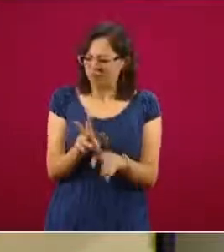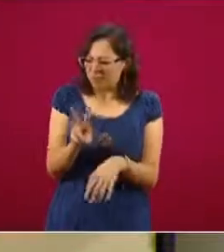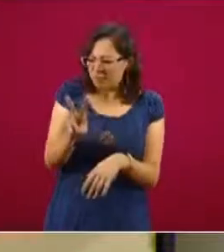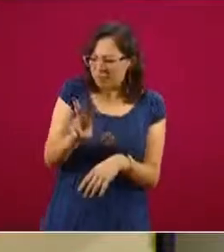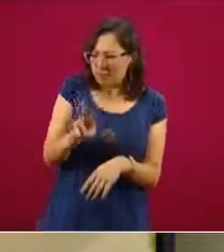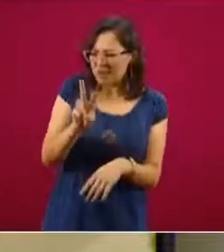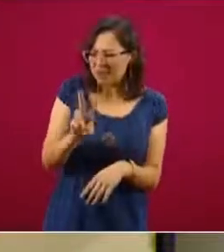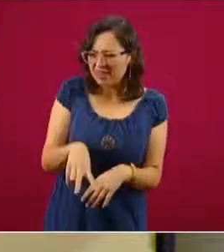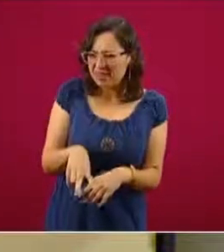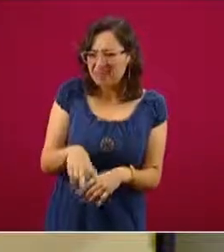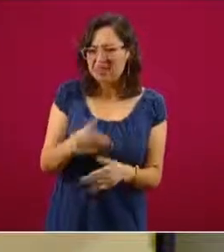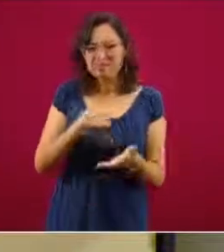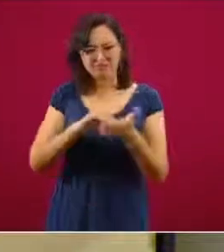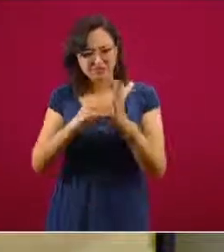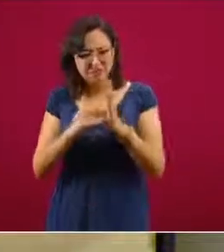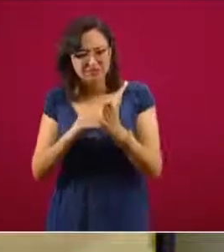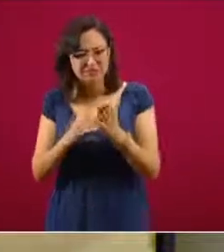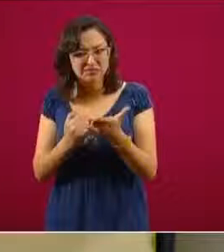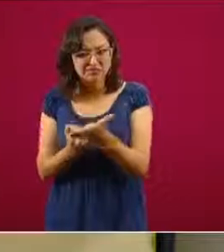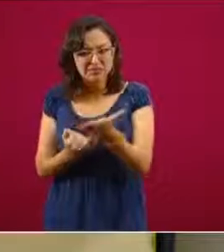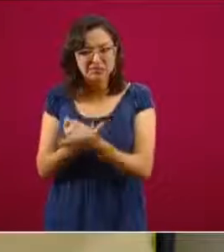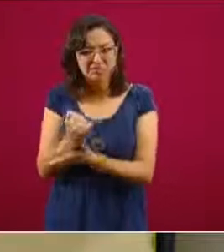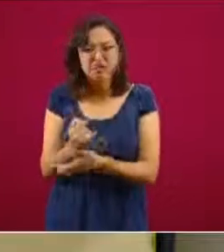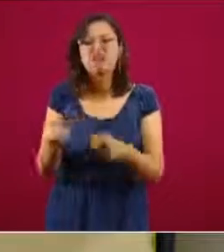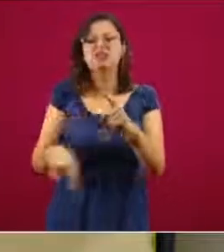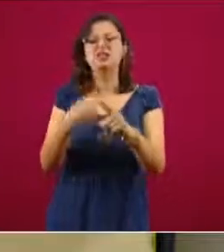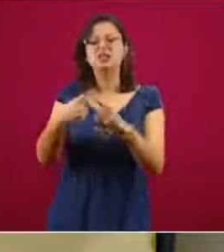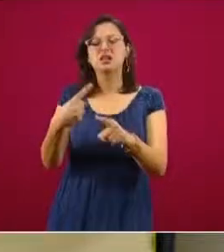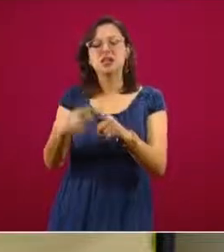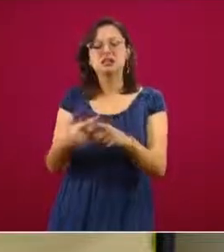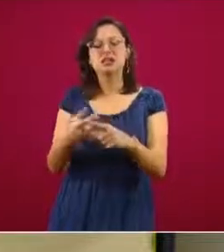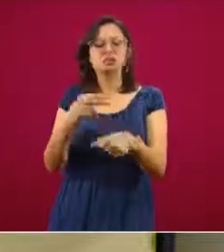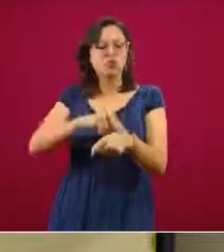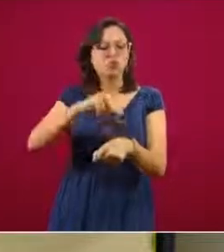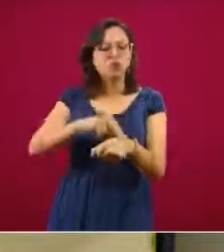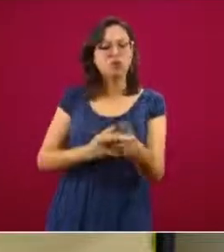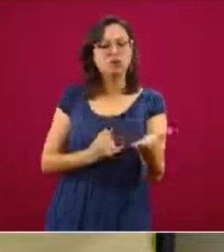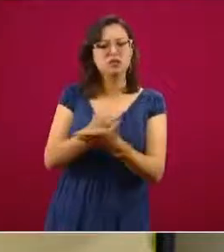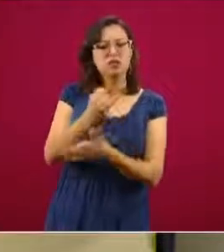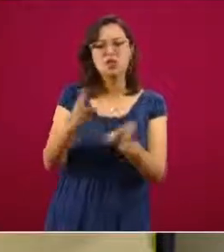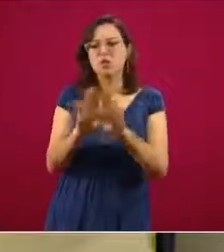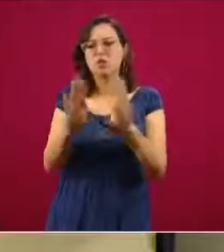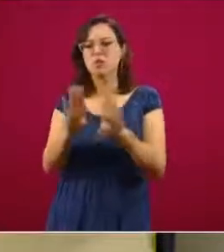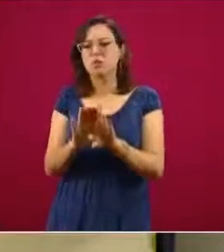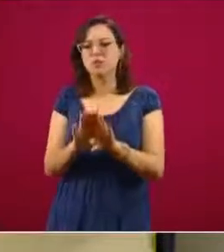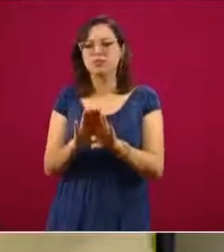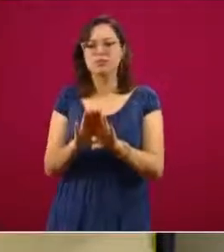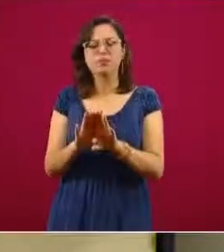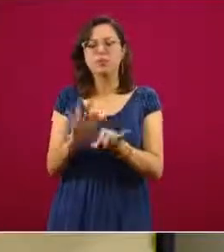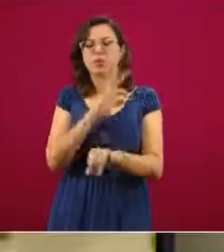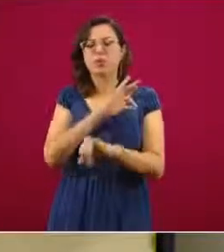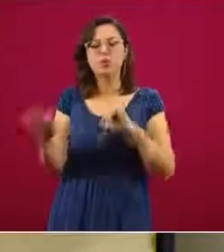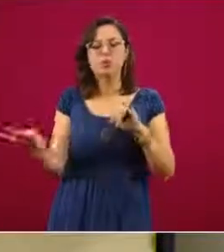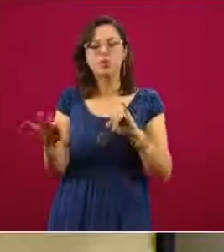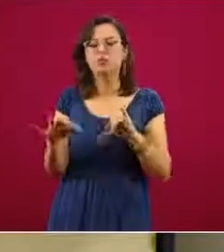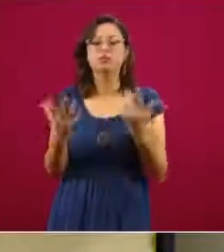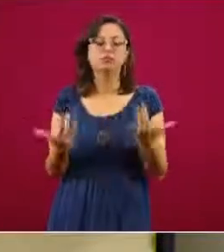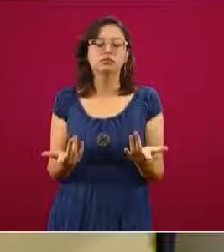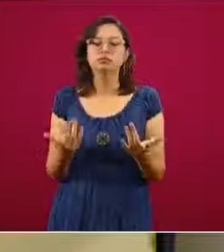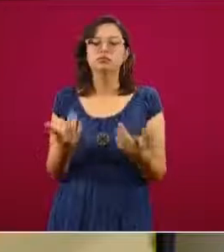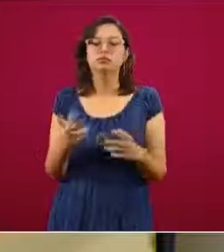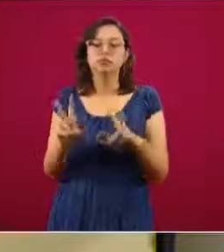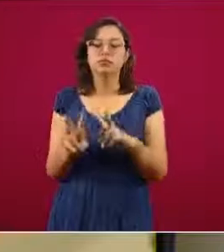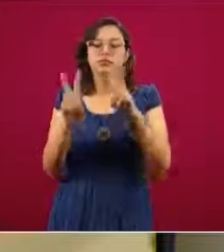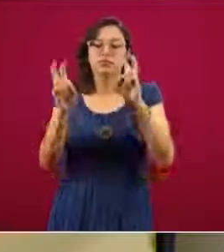eso? ¿Sería una estrategia a tomar? ¿Lo determina el doctor, el hospital? ¿Cómo funcionaría? Y nada más brevemente, también obviamente el tema de